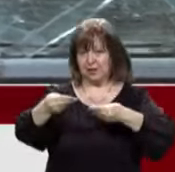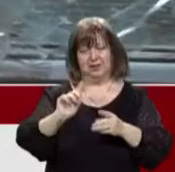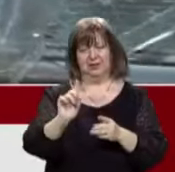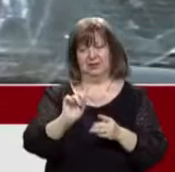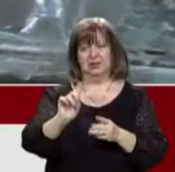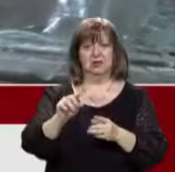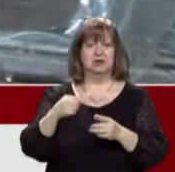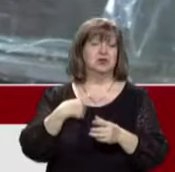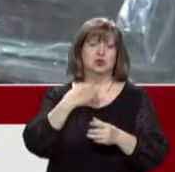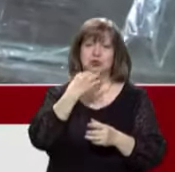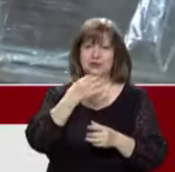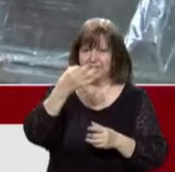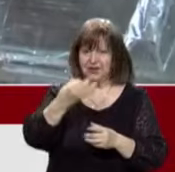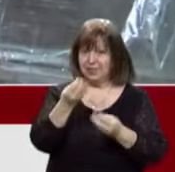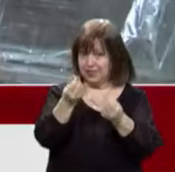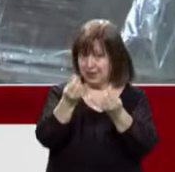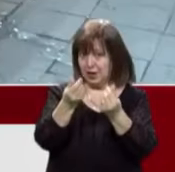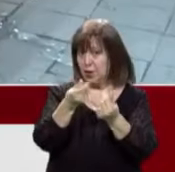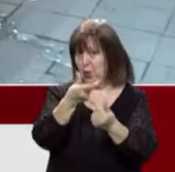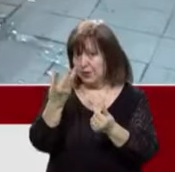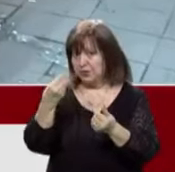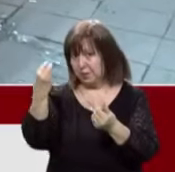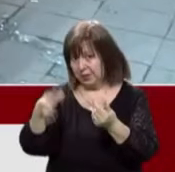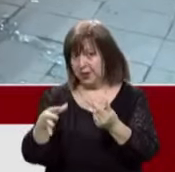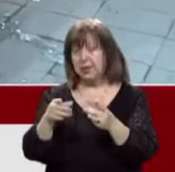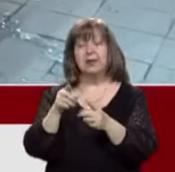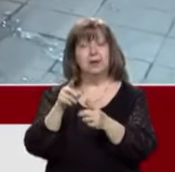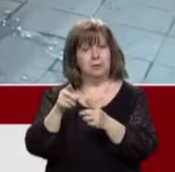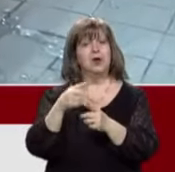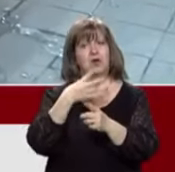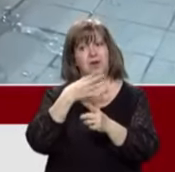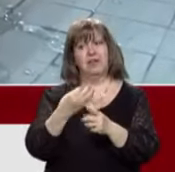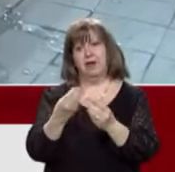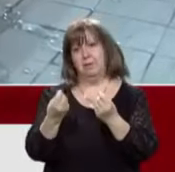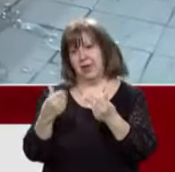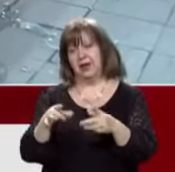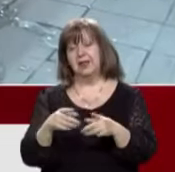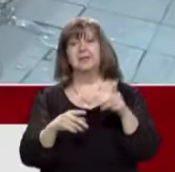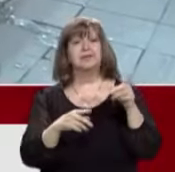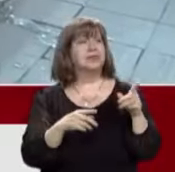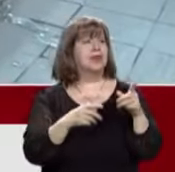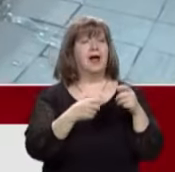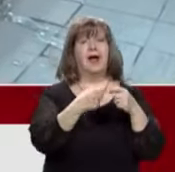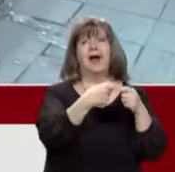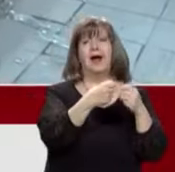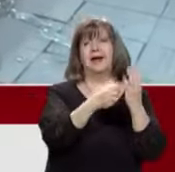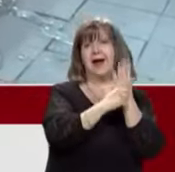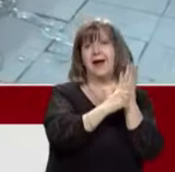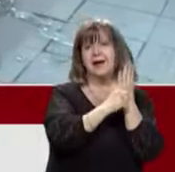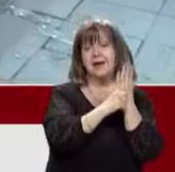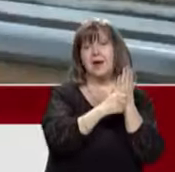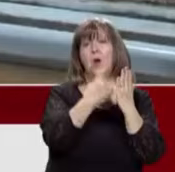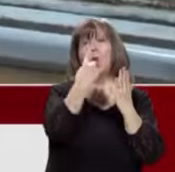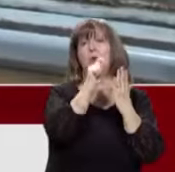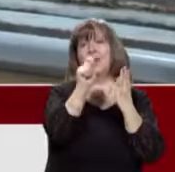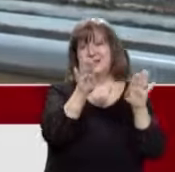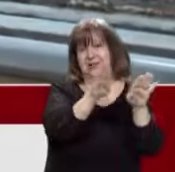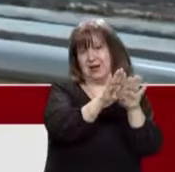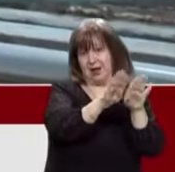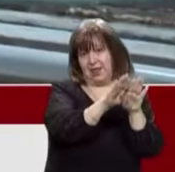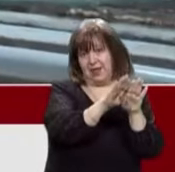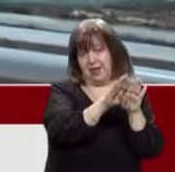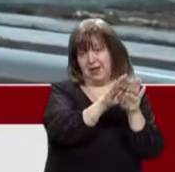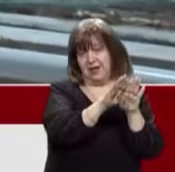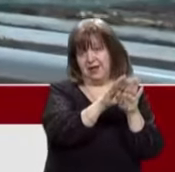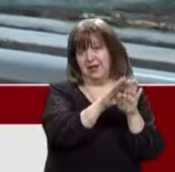a nada, ofrecer nada. Teníamos semanalmente gastando. Y la carnicería más de un mes cerrada. Sí, sí, creo que sí, estamos más de un mes.